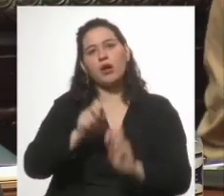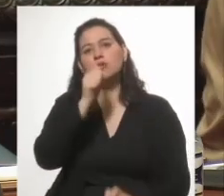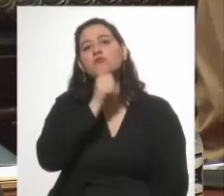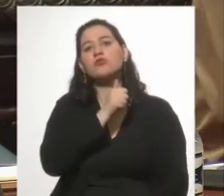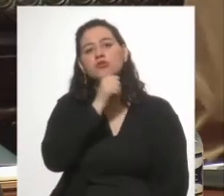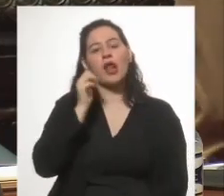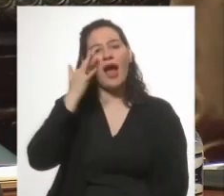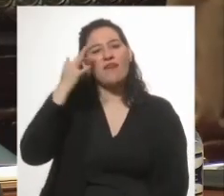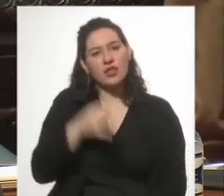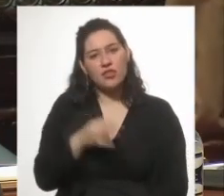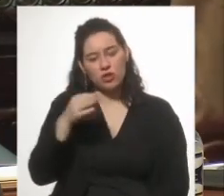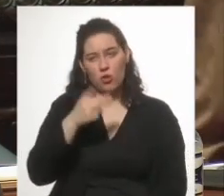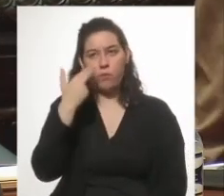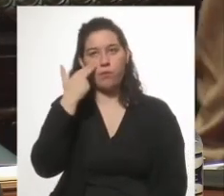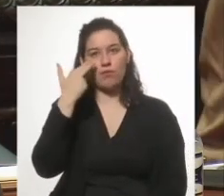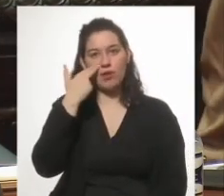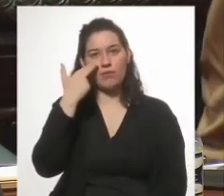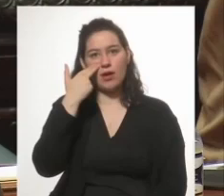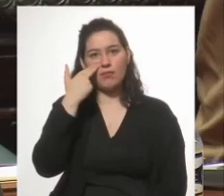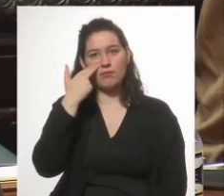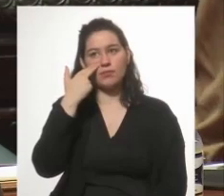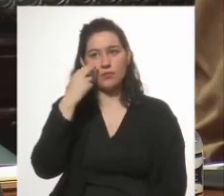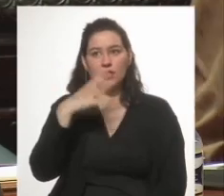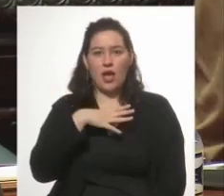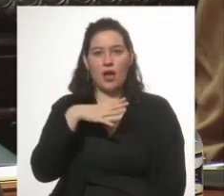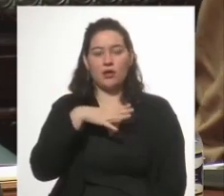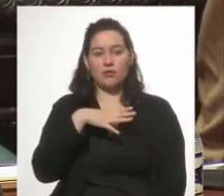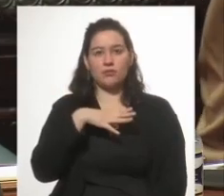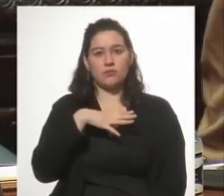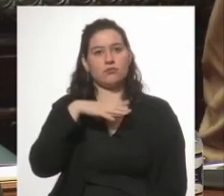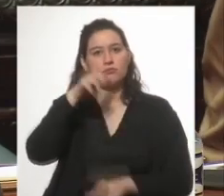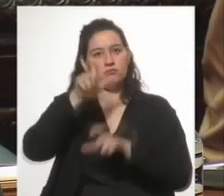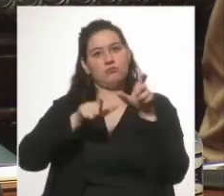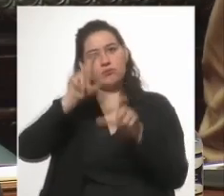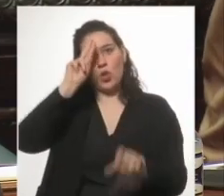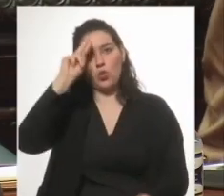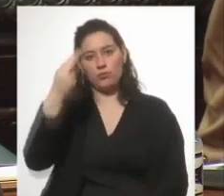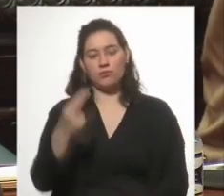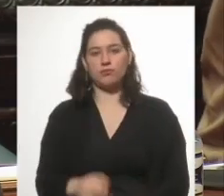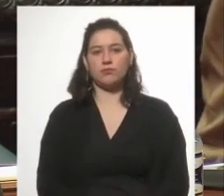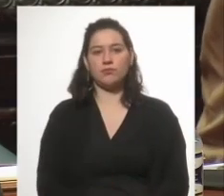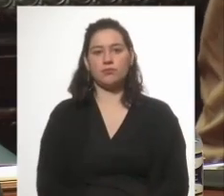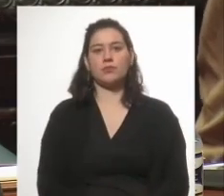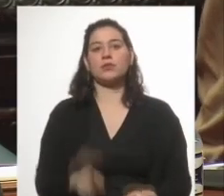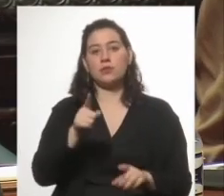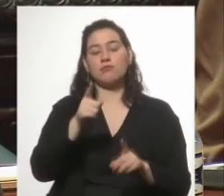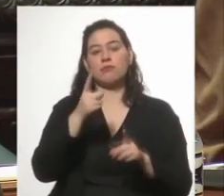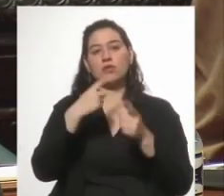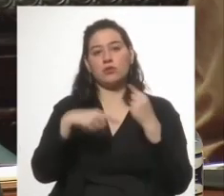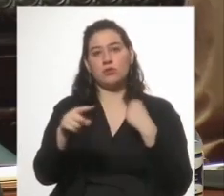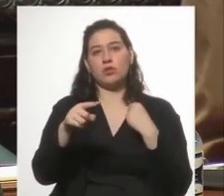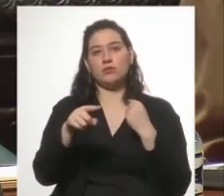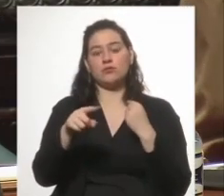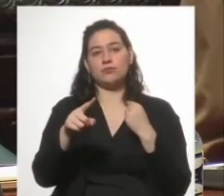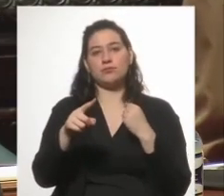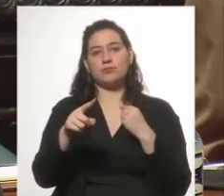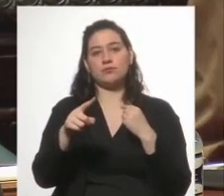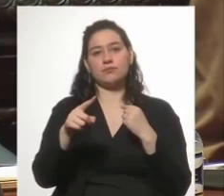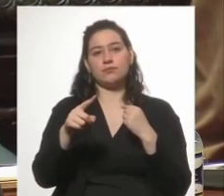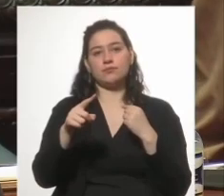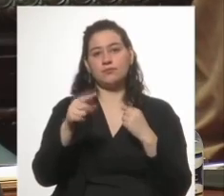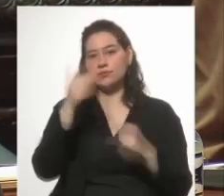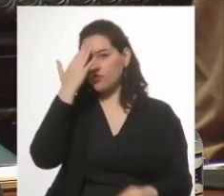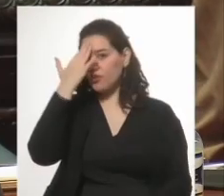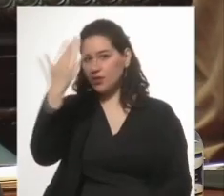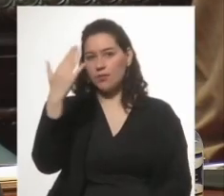los verdaderos problemas que aquejan al pueblo uruguayo. Es claro que el